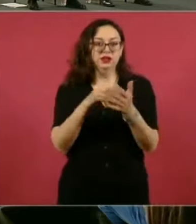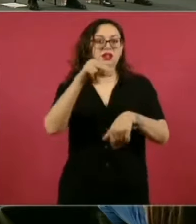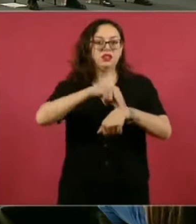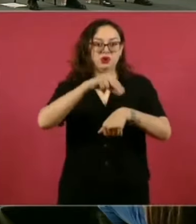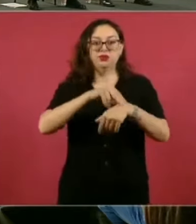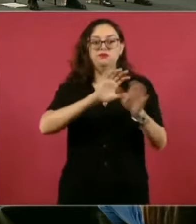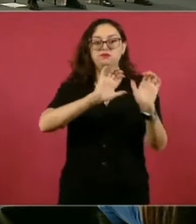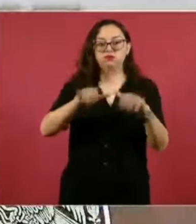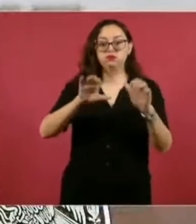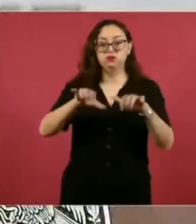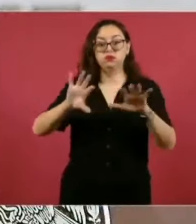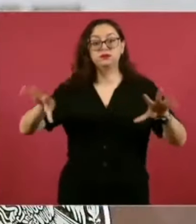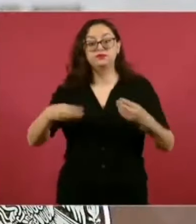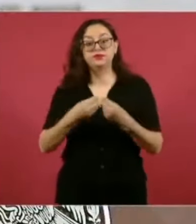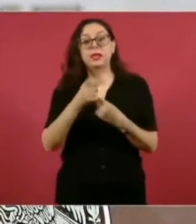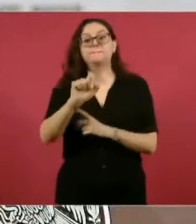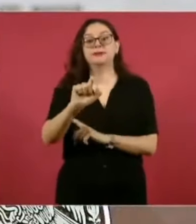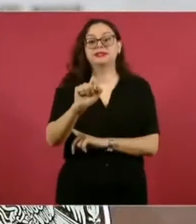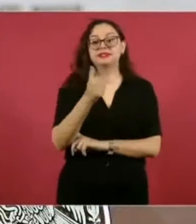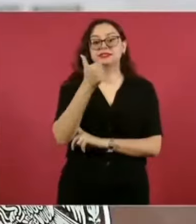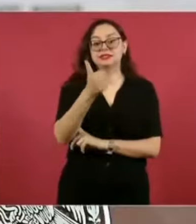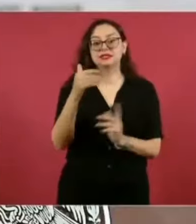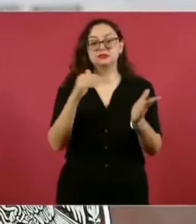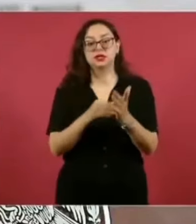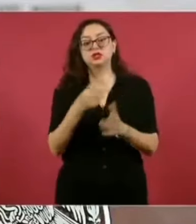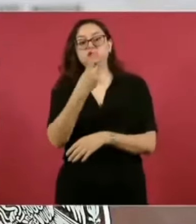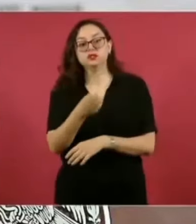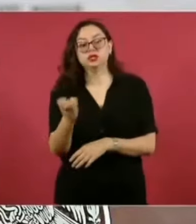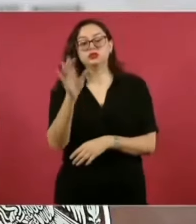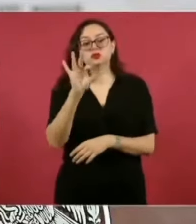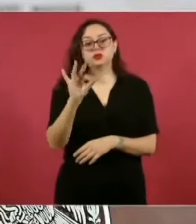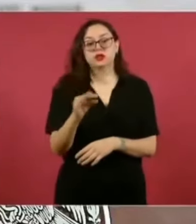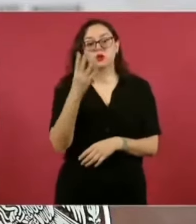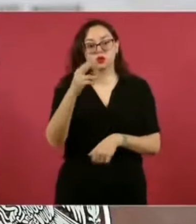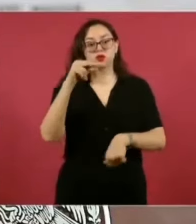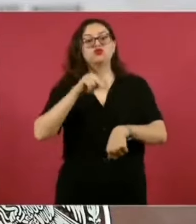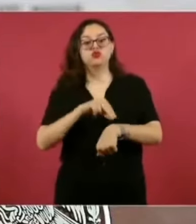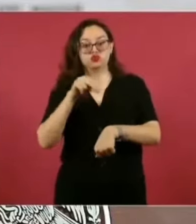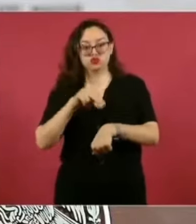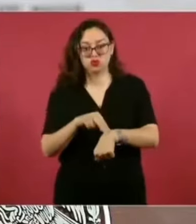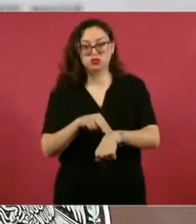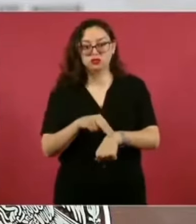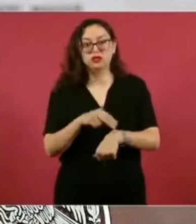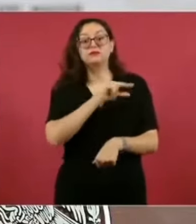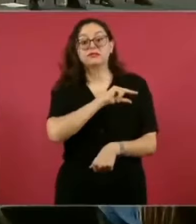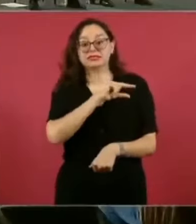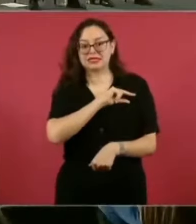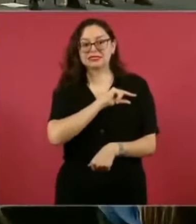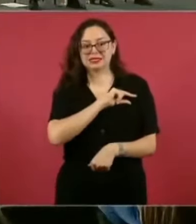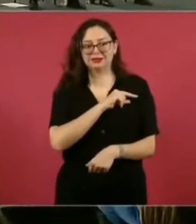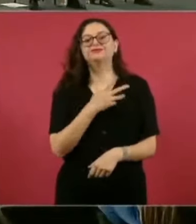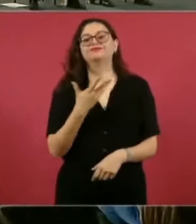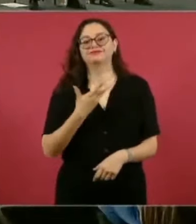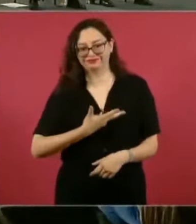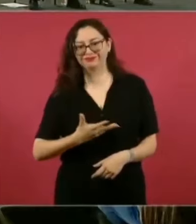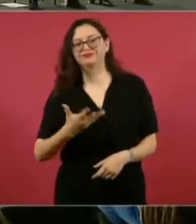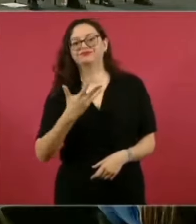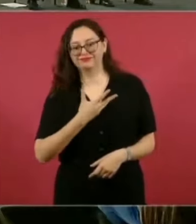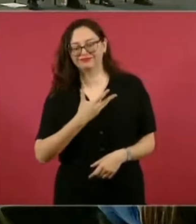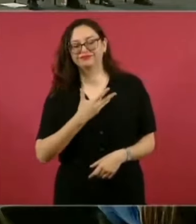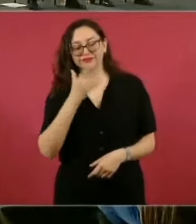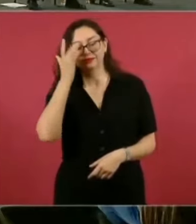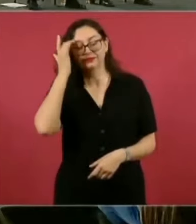a 26,244 médicas y médicos especialistas. Y algo muy importante es que estamos enfocándonos